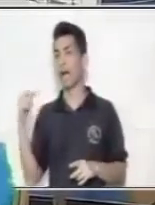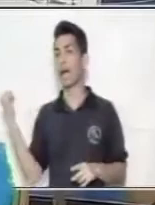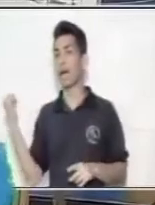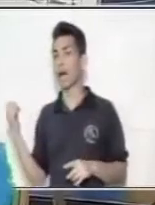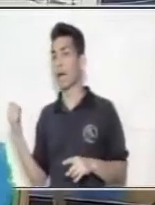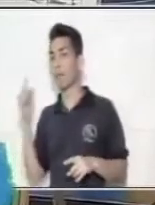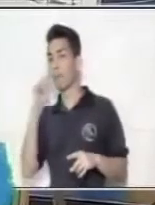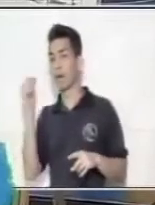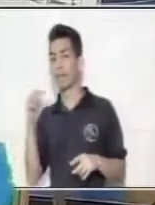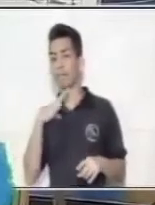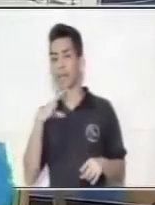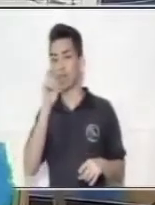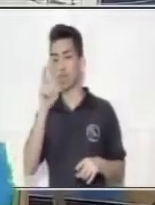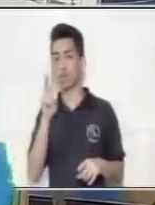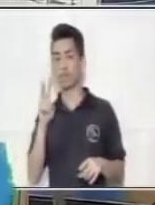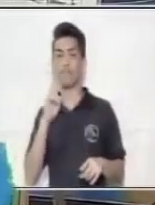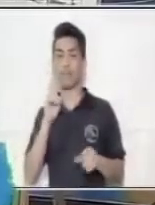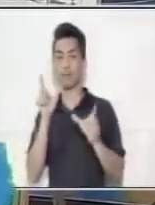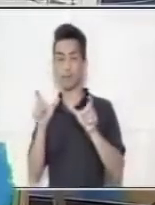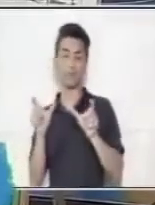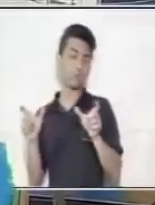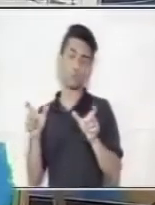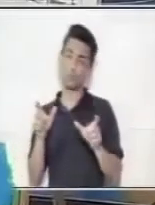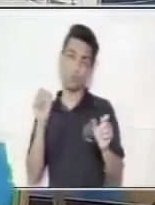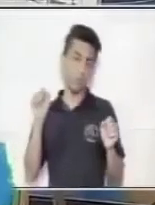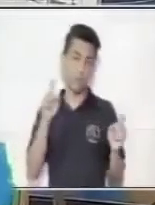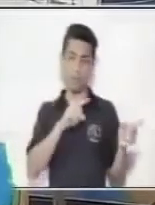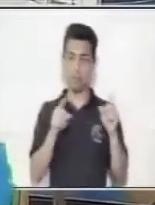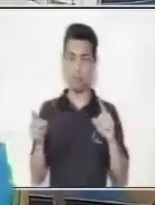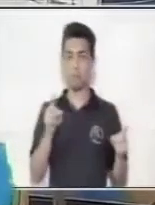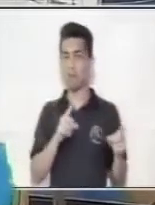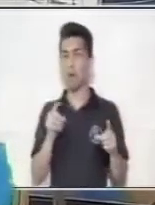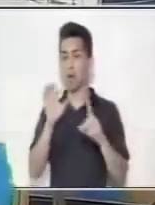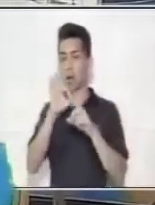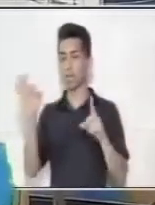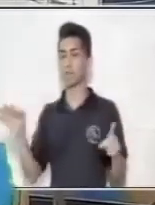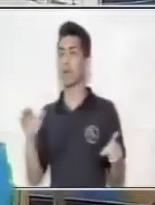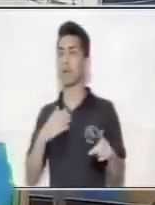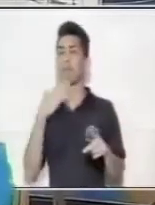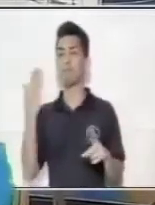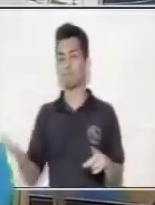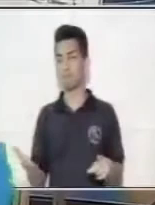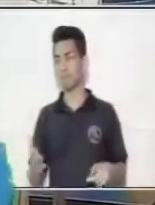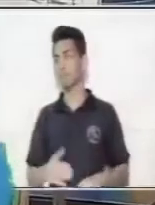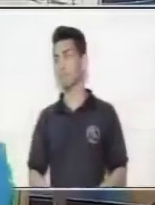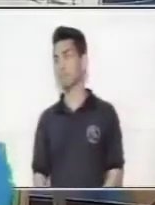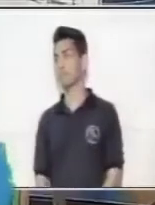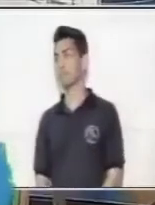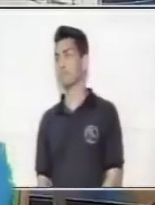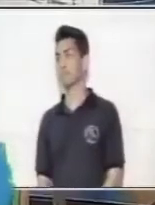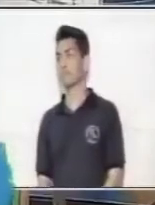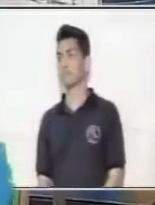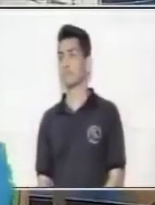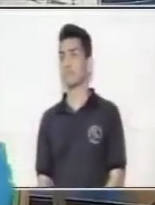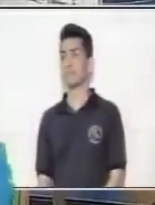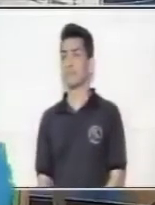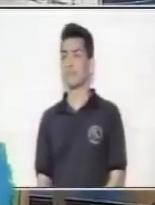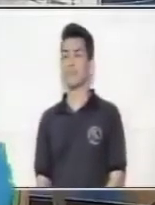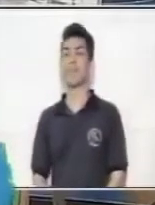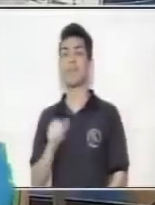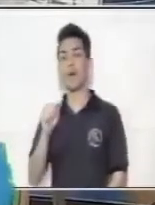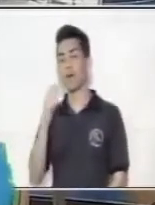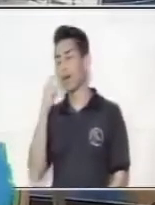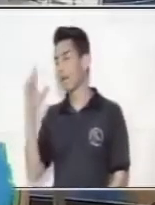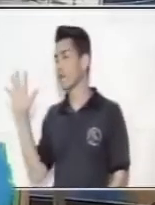predicado compuesto o con sujeto compuesto. Ahora bien, si ya sabemos cómo diferenciar o cómo nosotros